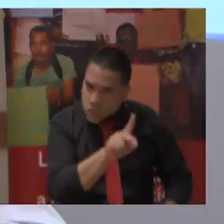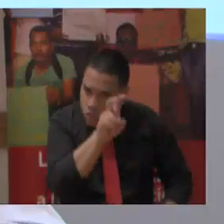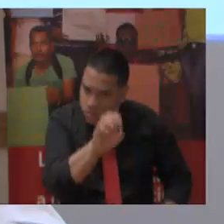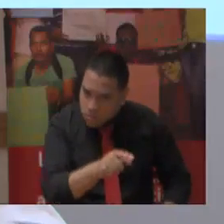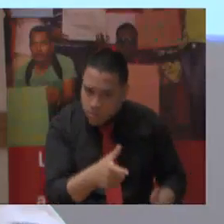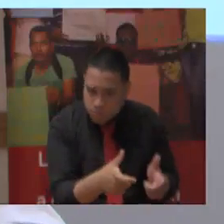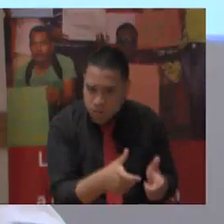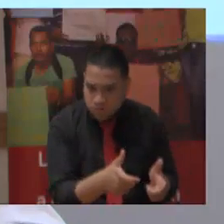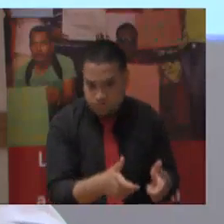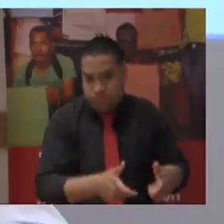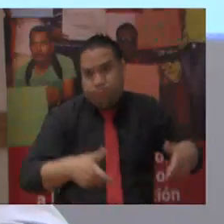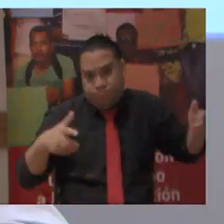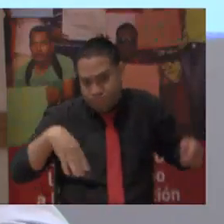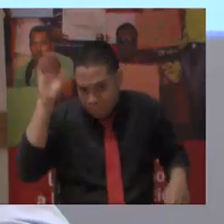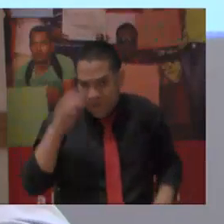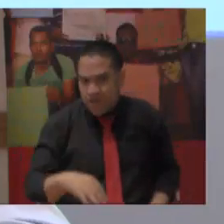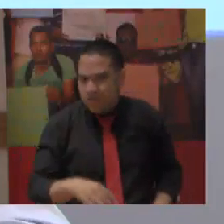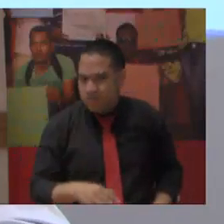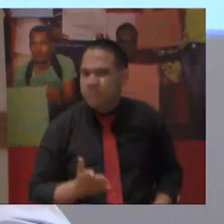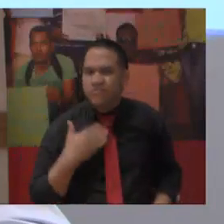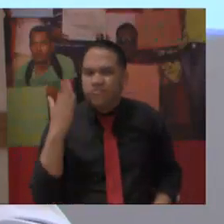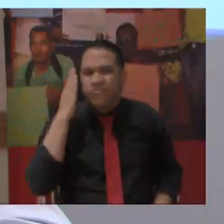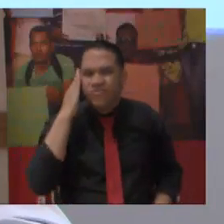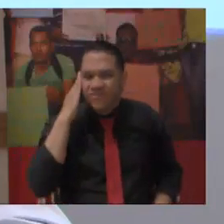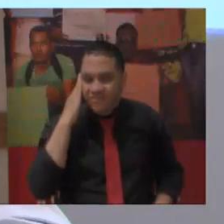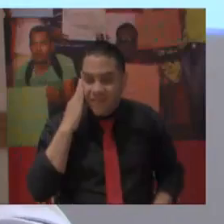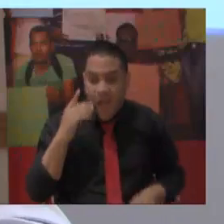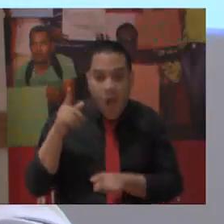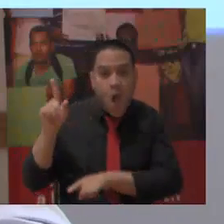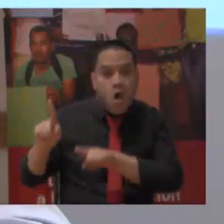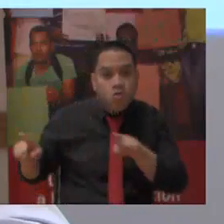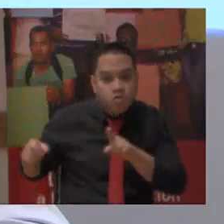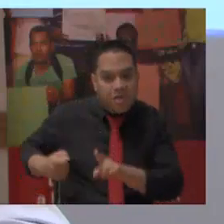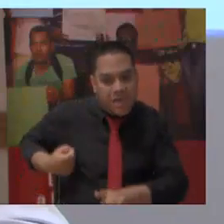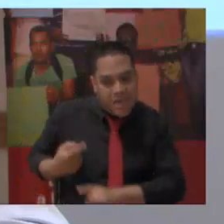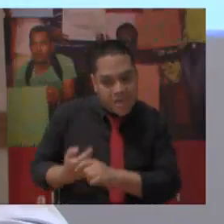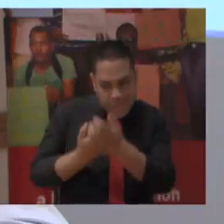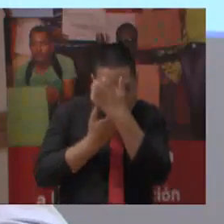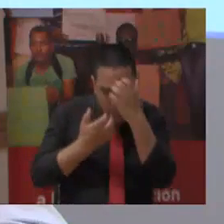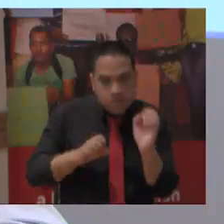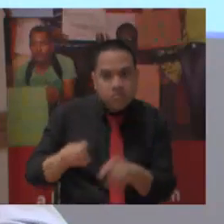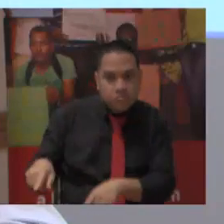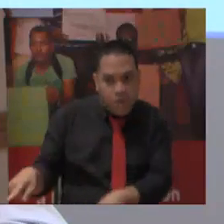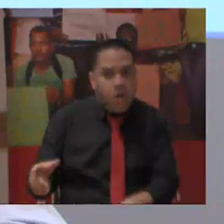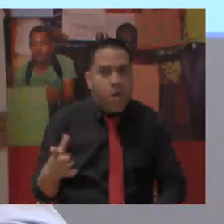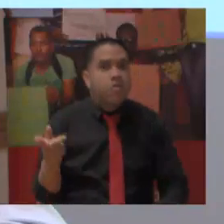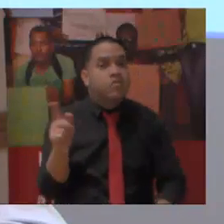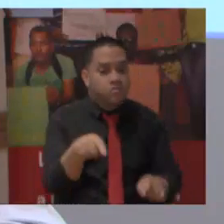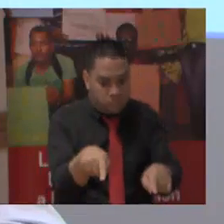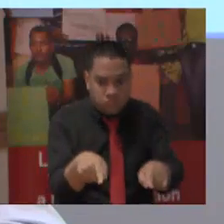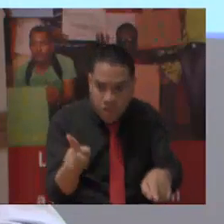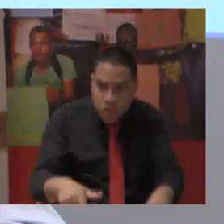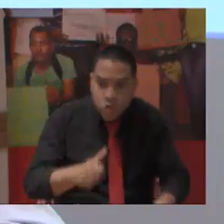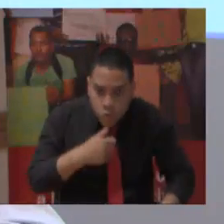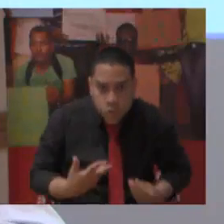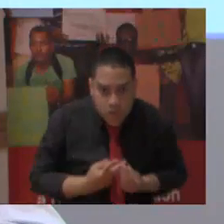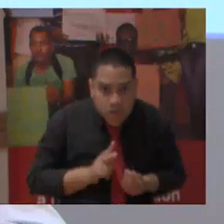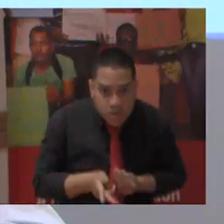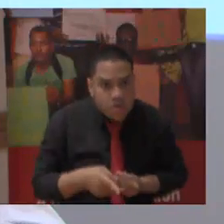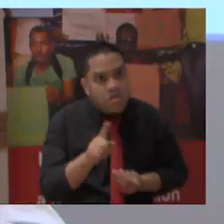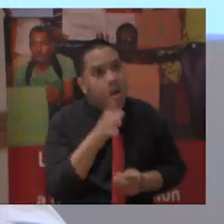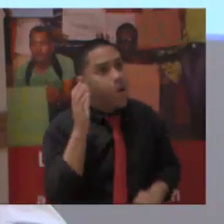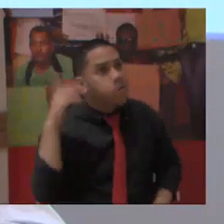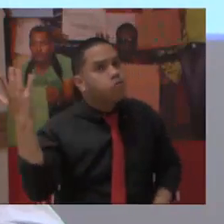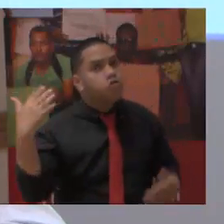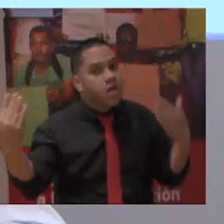más. Y lo digo ¿por qué? Porque es que los desmovilizados también son víctimas. Y los guerrilleros que están en el monte también lo son. Y